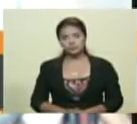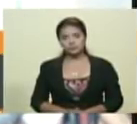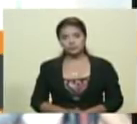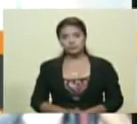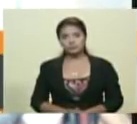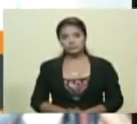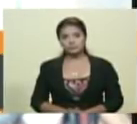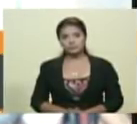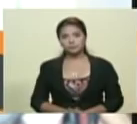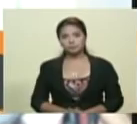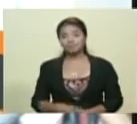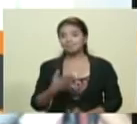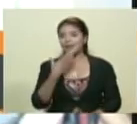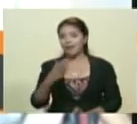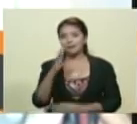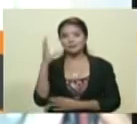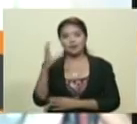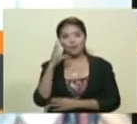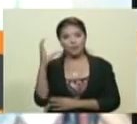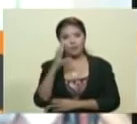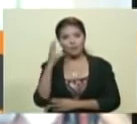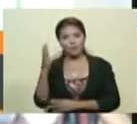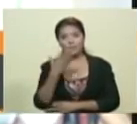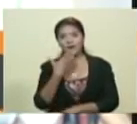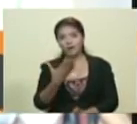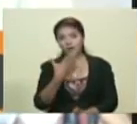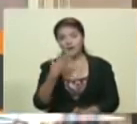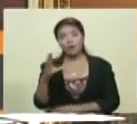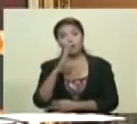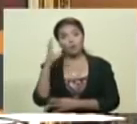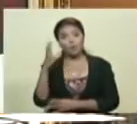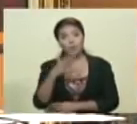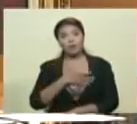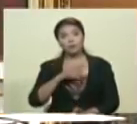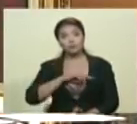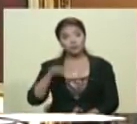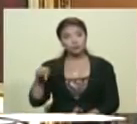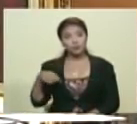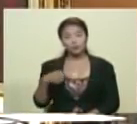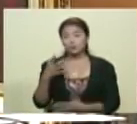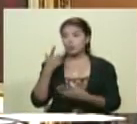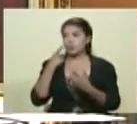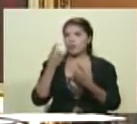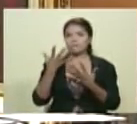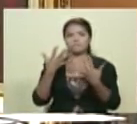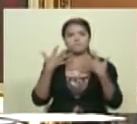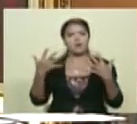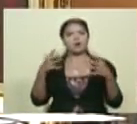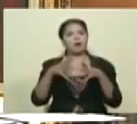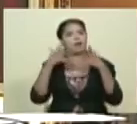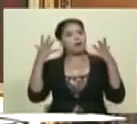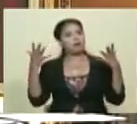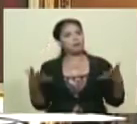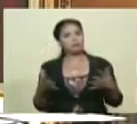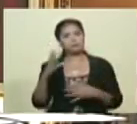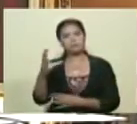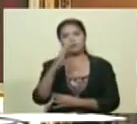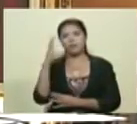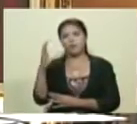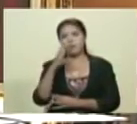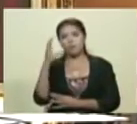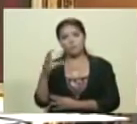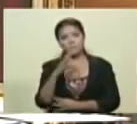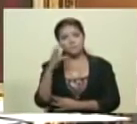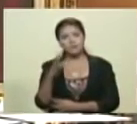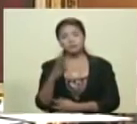Marcelo, gracias, Colombia. Colombia, a nosotros nos suena grande, Colombia. Colombia